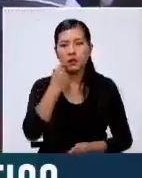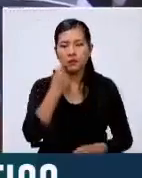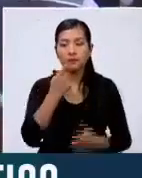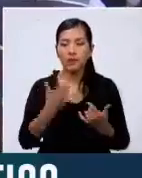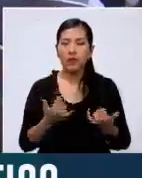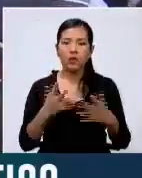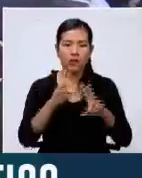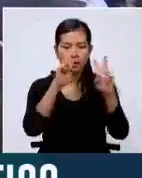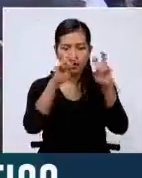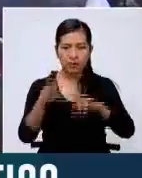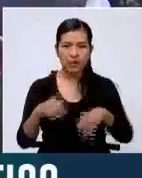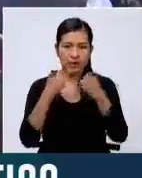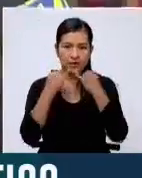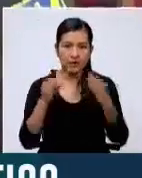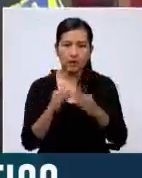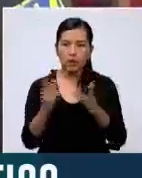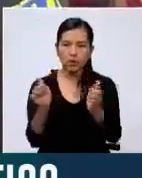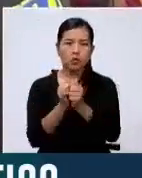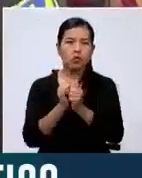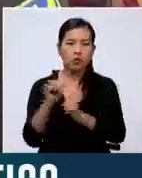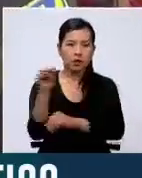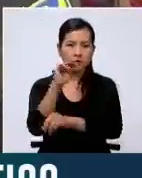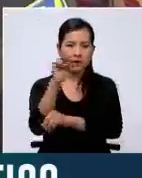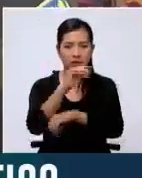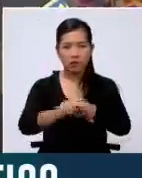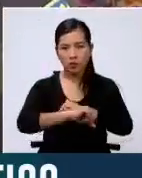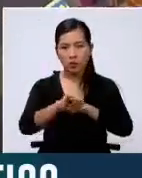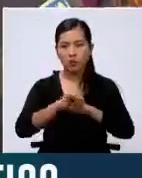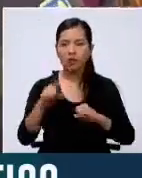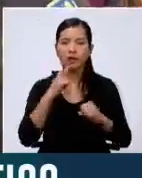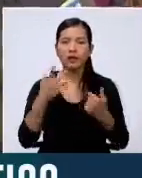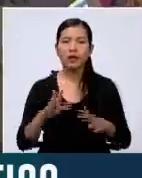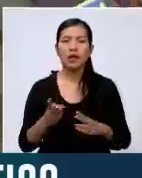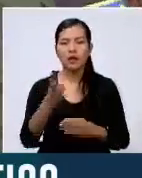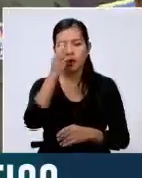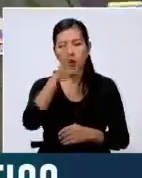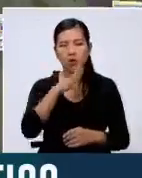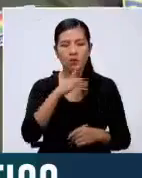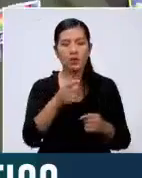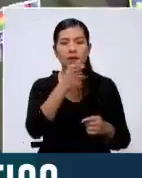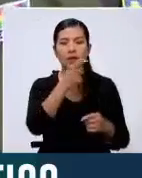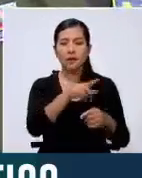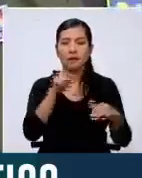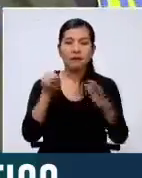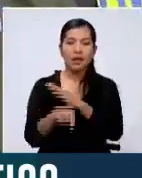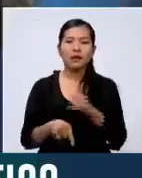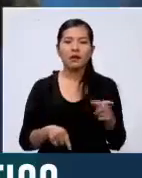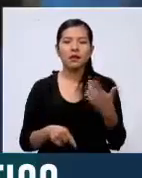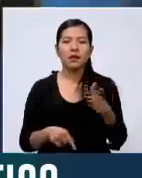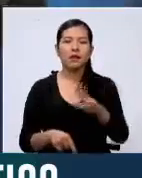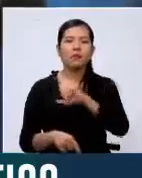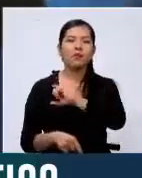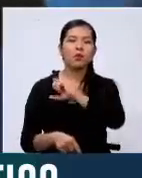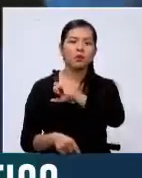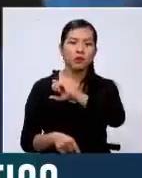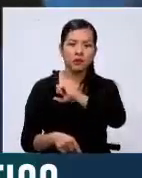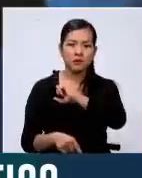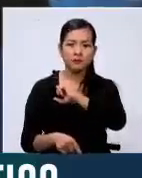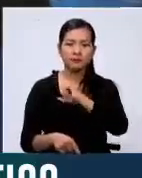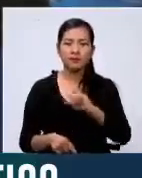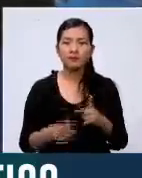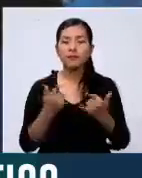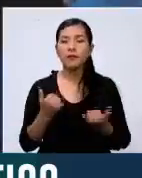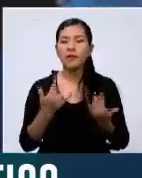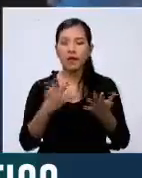estamos ya procesado con el ministerio público se trataría de un oficial de policía en el grado de subteniente él estaba en